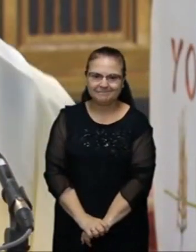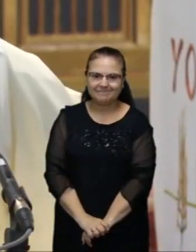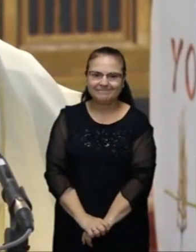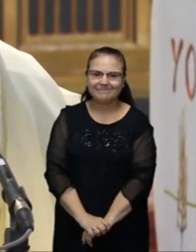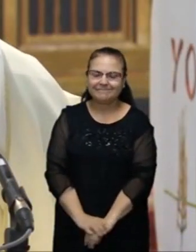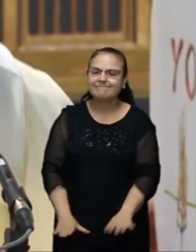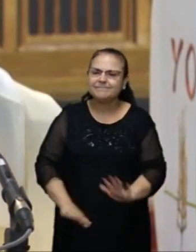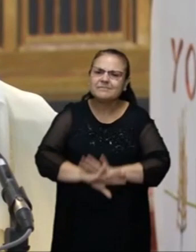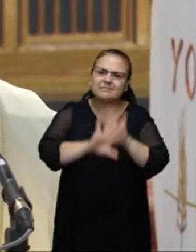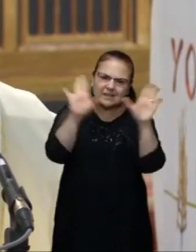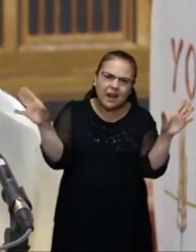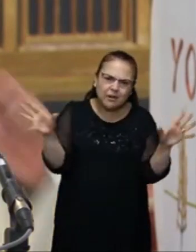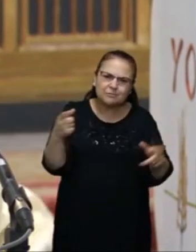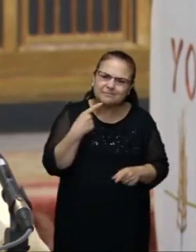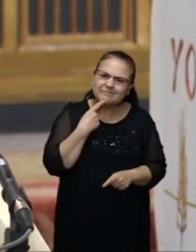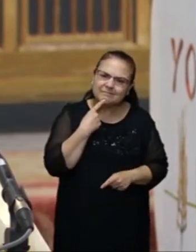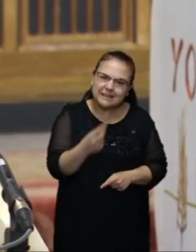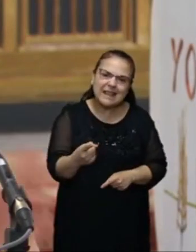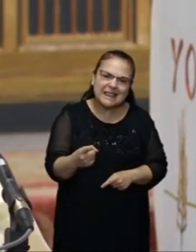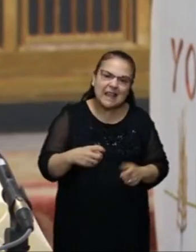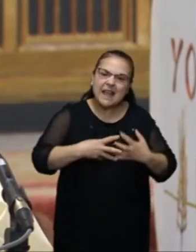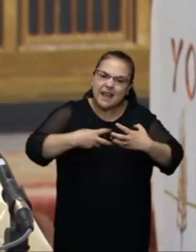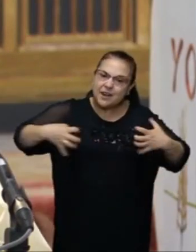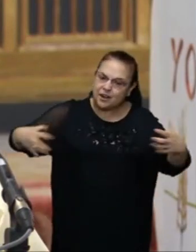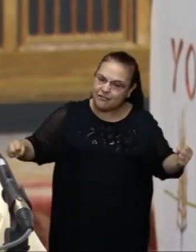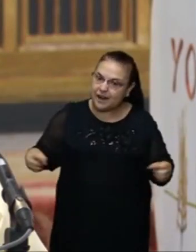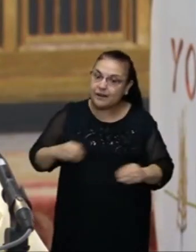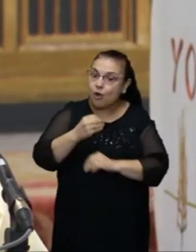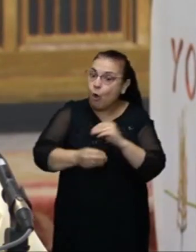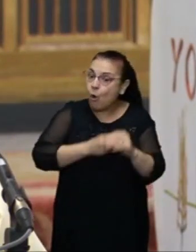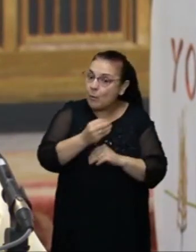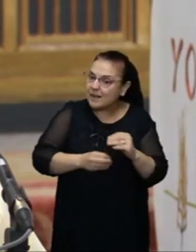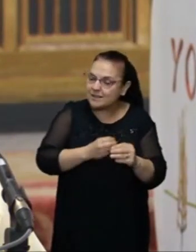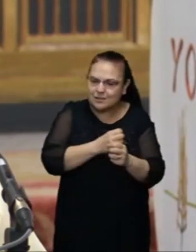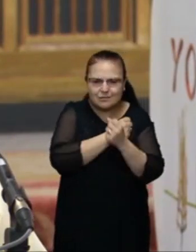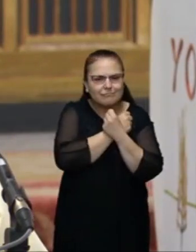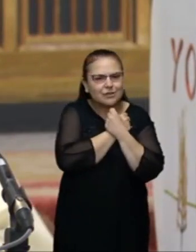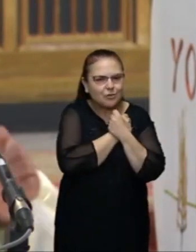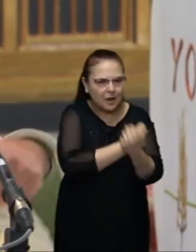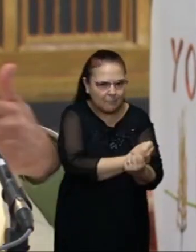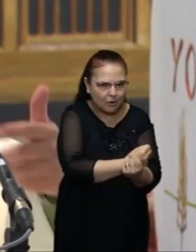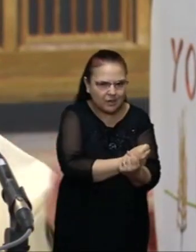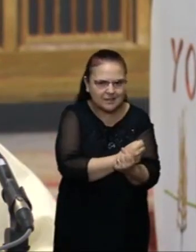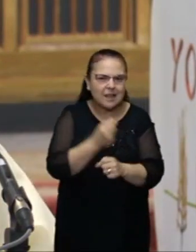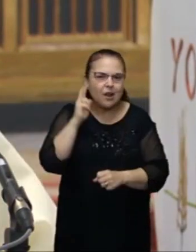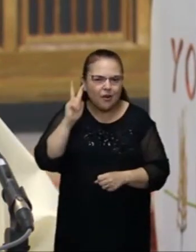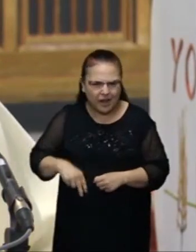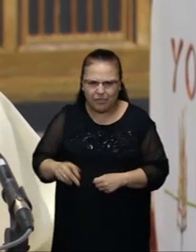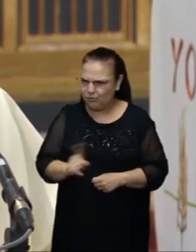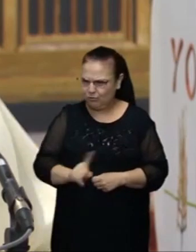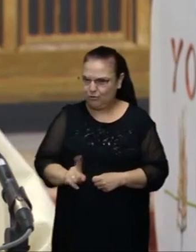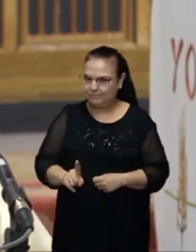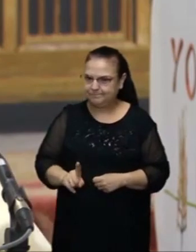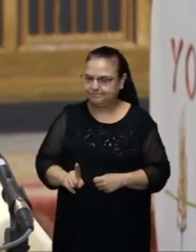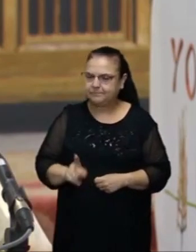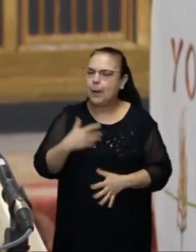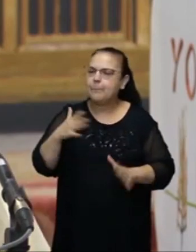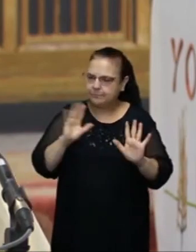Claro, dice el refrán que obras son amores y no buenas razones, dice el refrán. Ahora vamos a ir un poco más